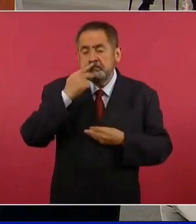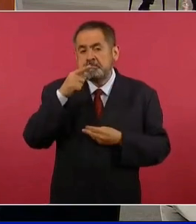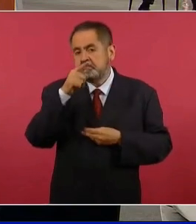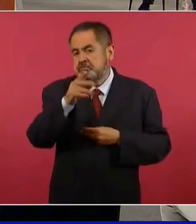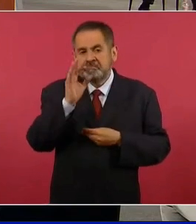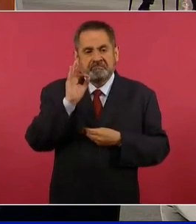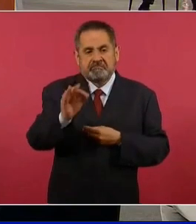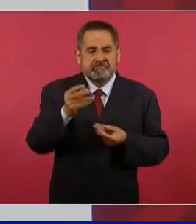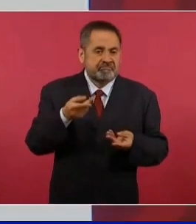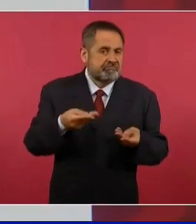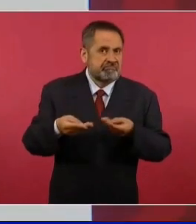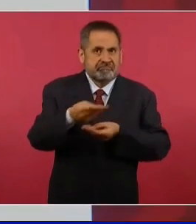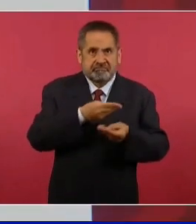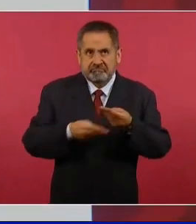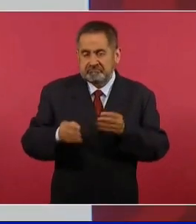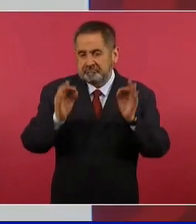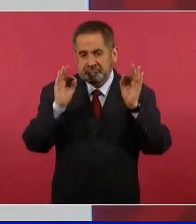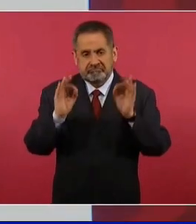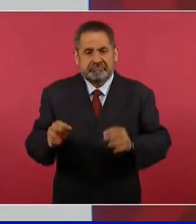mundo.